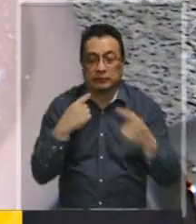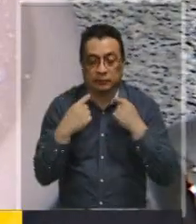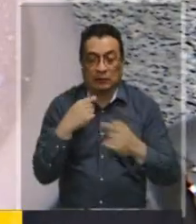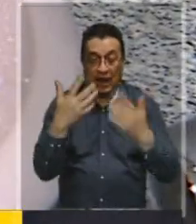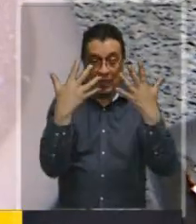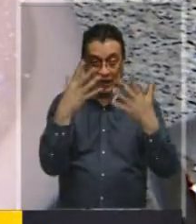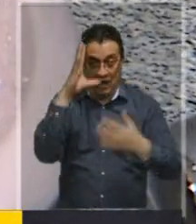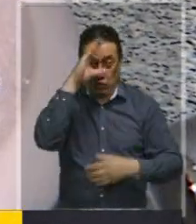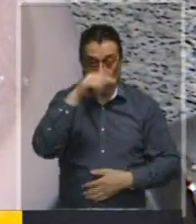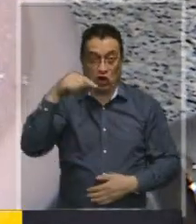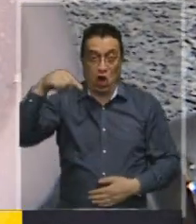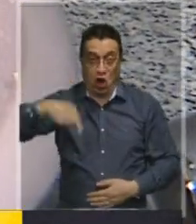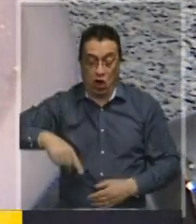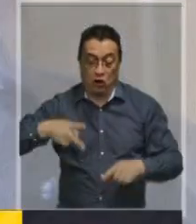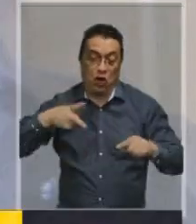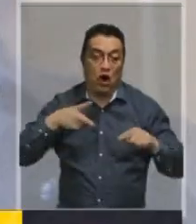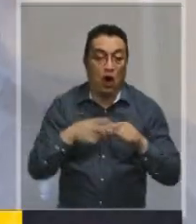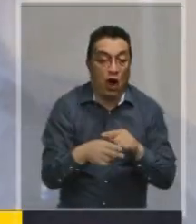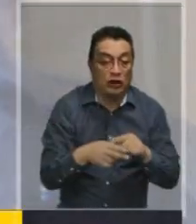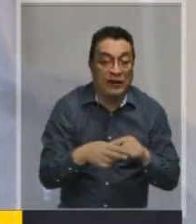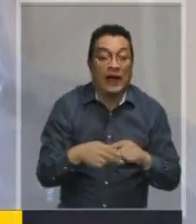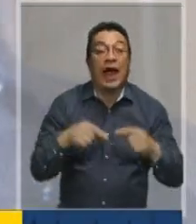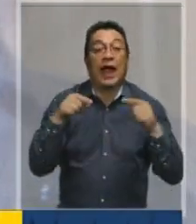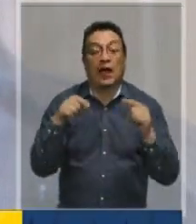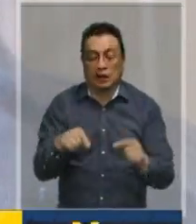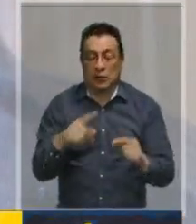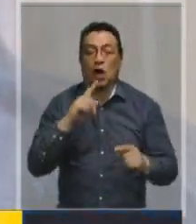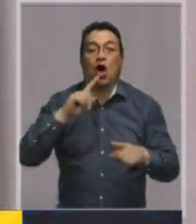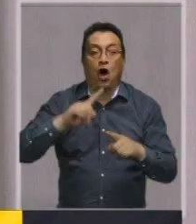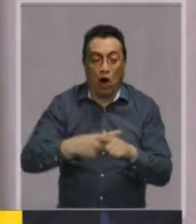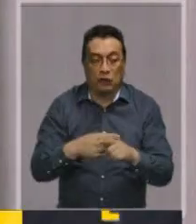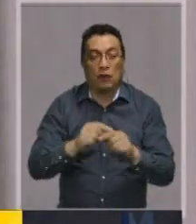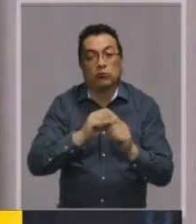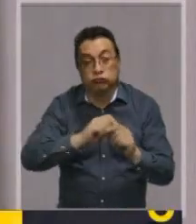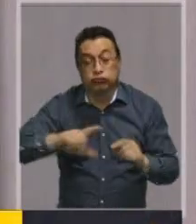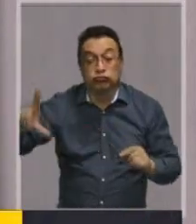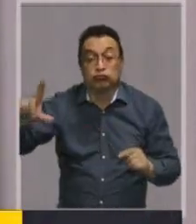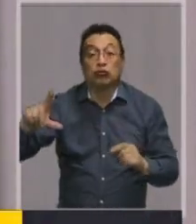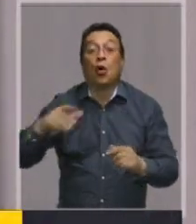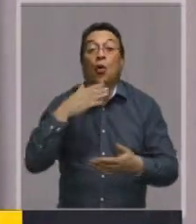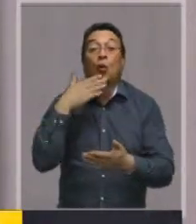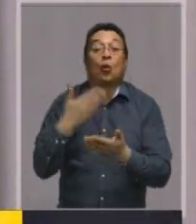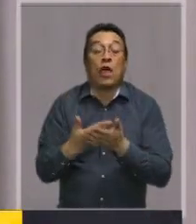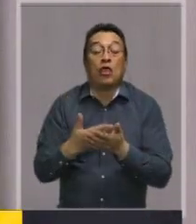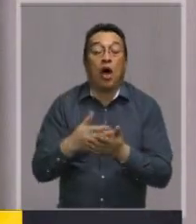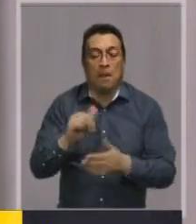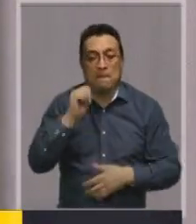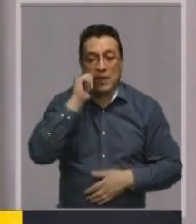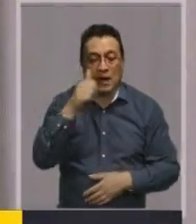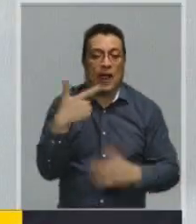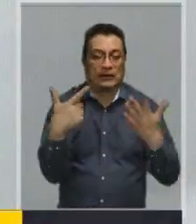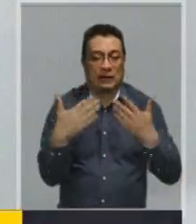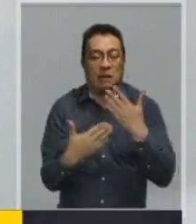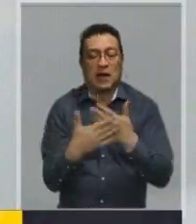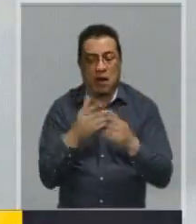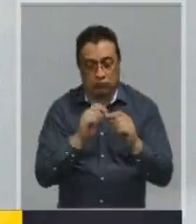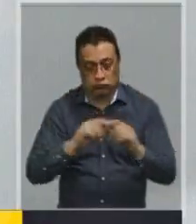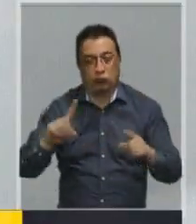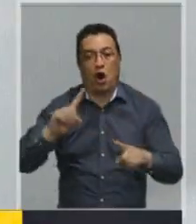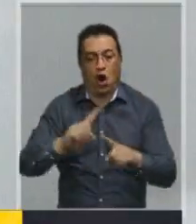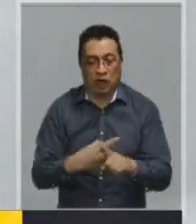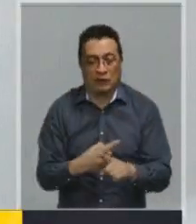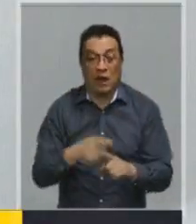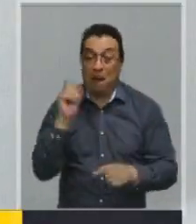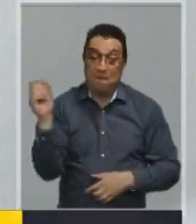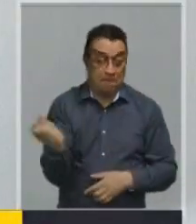22 horas con este corte que de alguna manera tomará nuevamente su curso habitual a partir de las 7 de la mañana. Es el primer